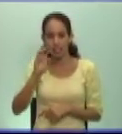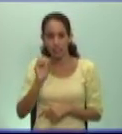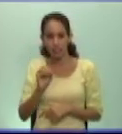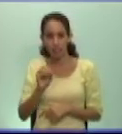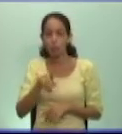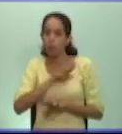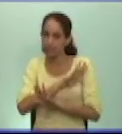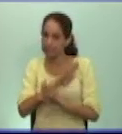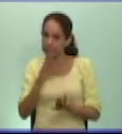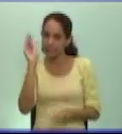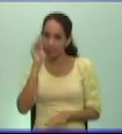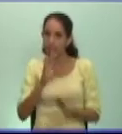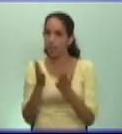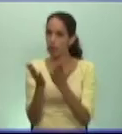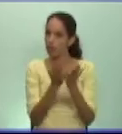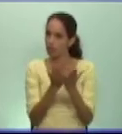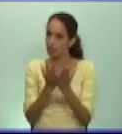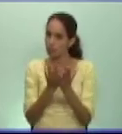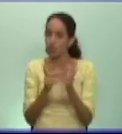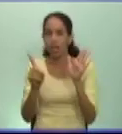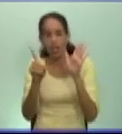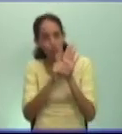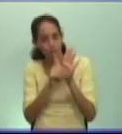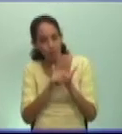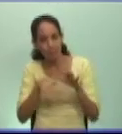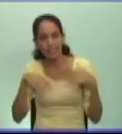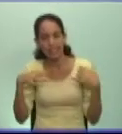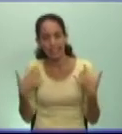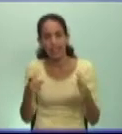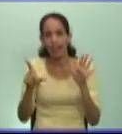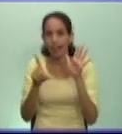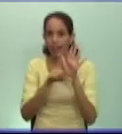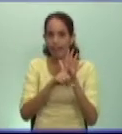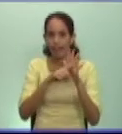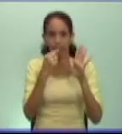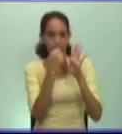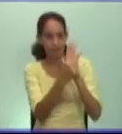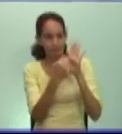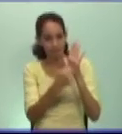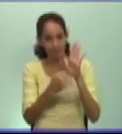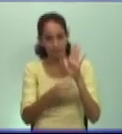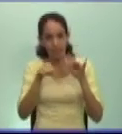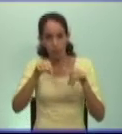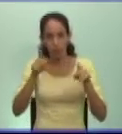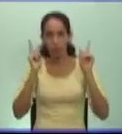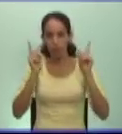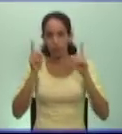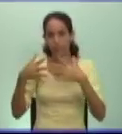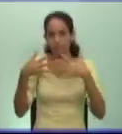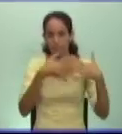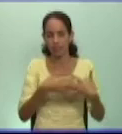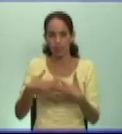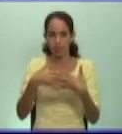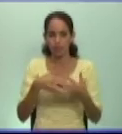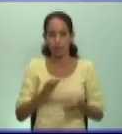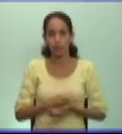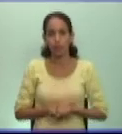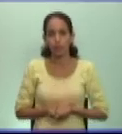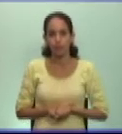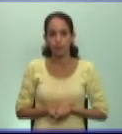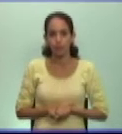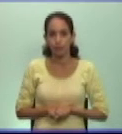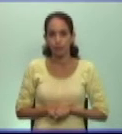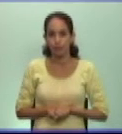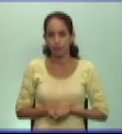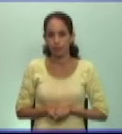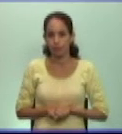una de las doctrinas, de las teorías, de los lineamientos y las políticas que sigue Estados Unidos. Sigamos, porque hay hechos que